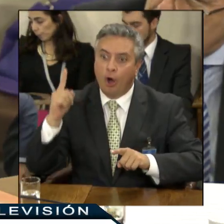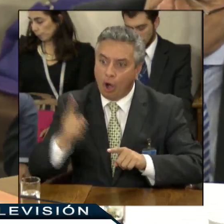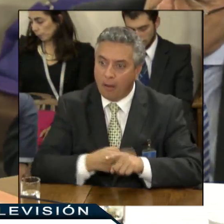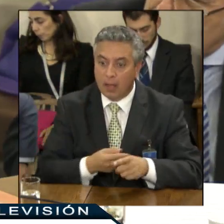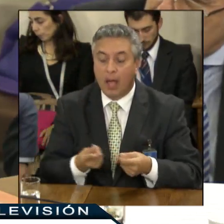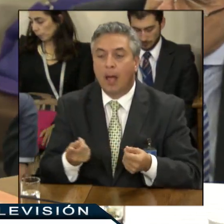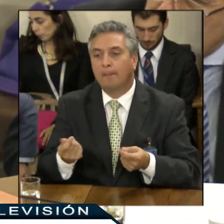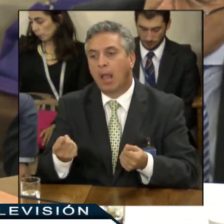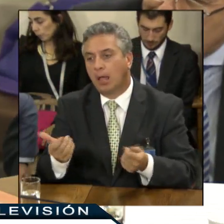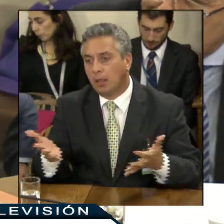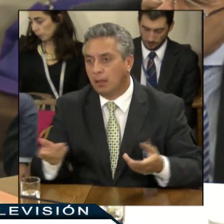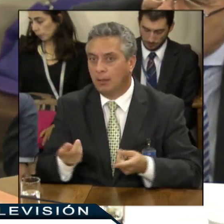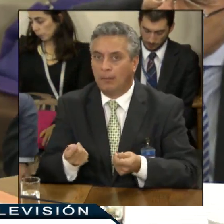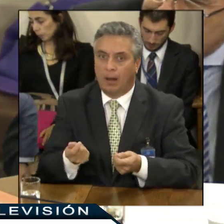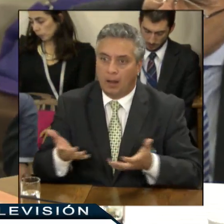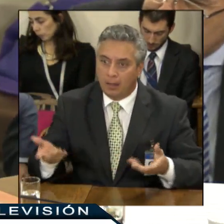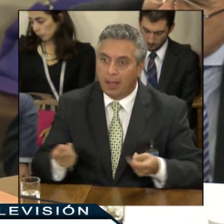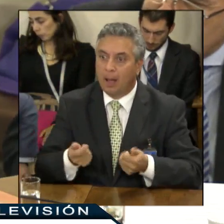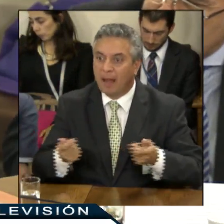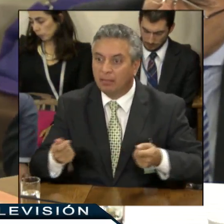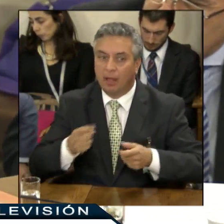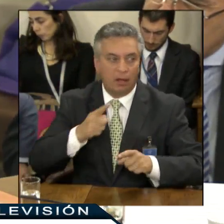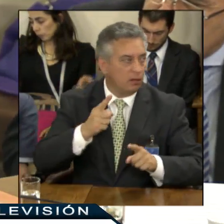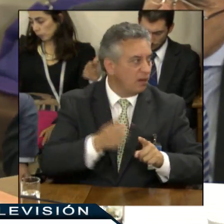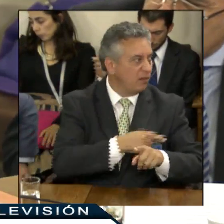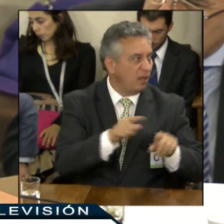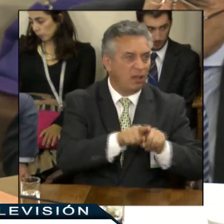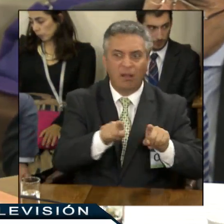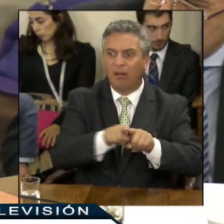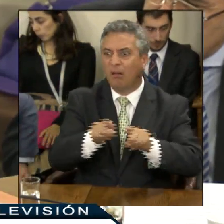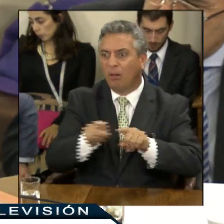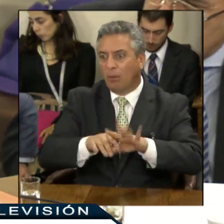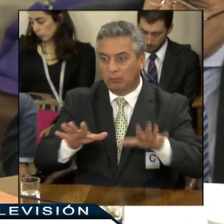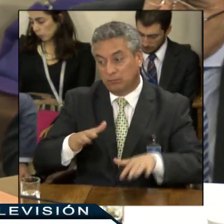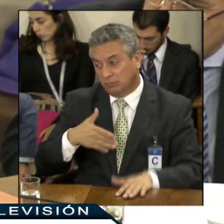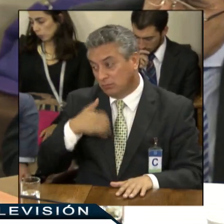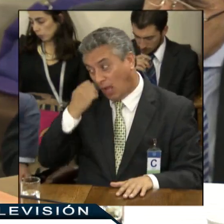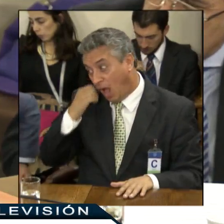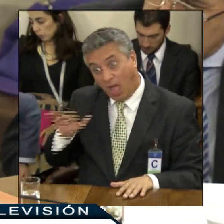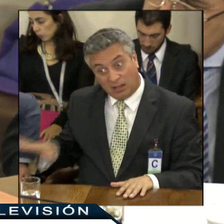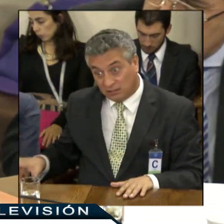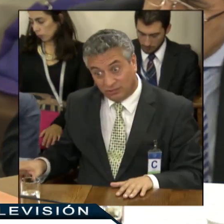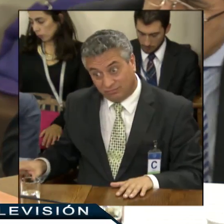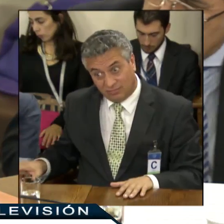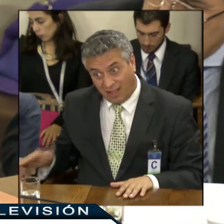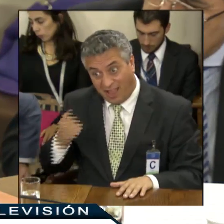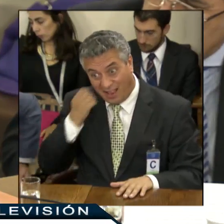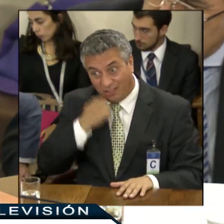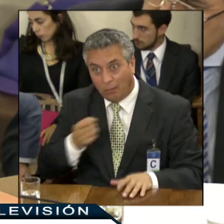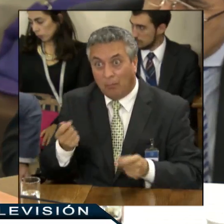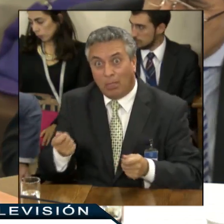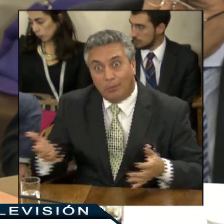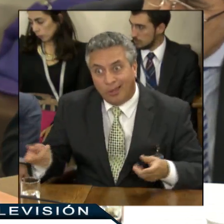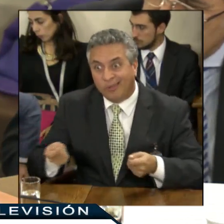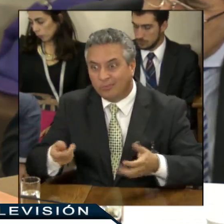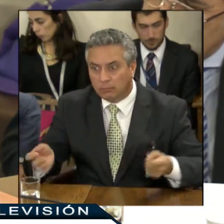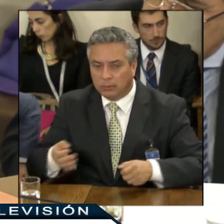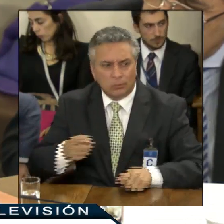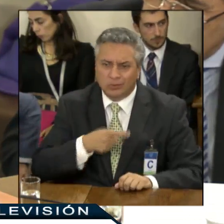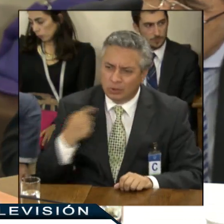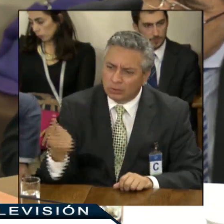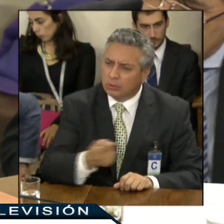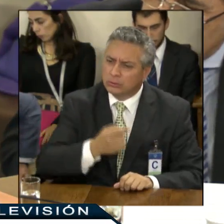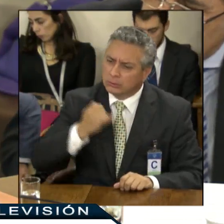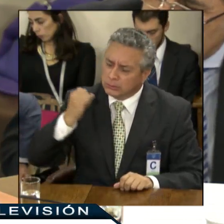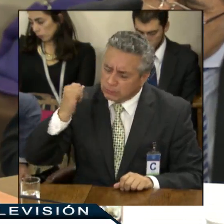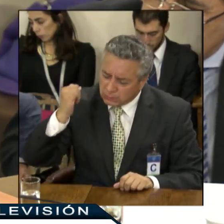que que relativizar un poco esto con el cariño ah yo creo que nosotros siempre tenemos